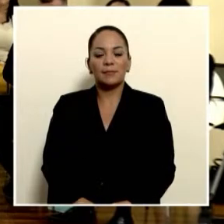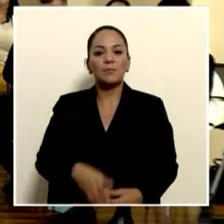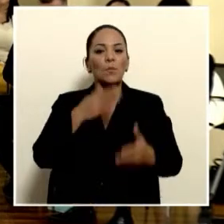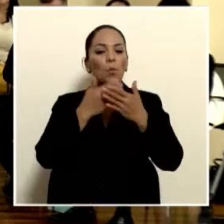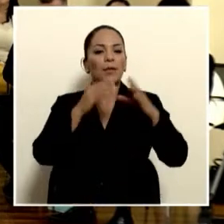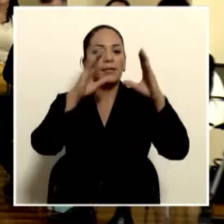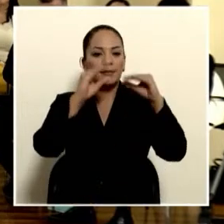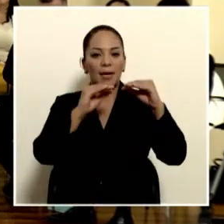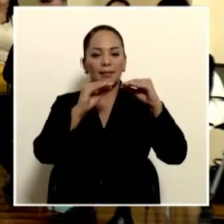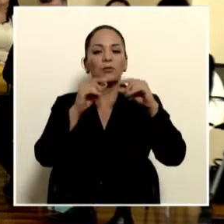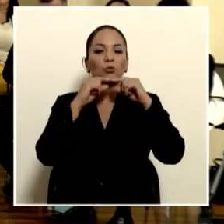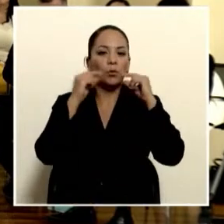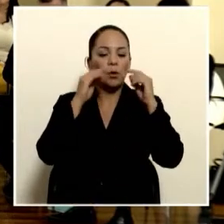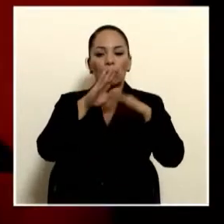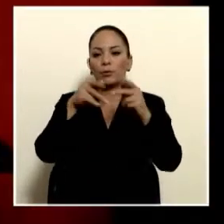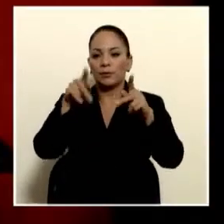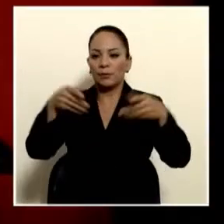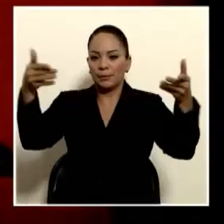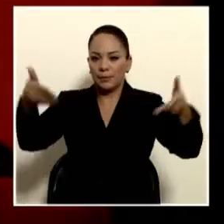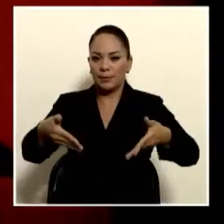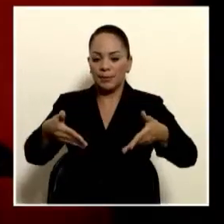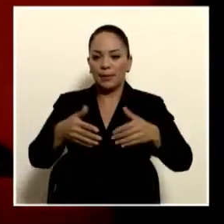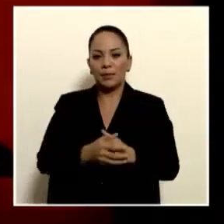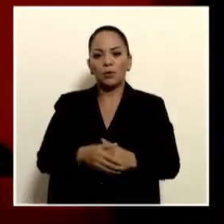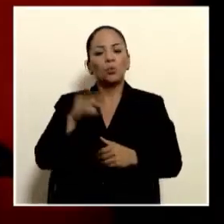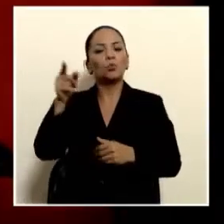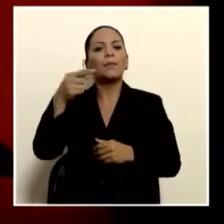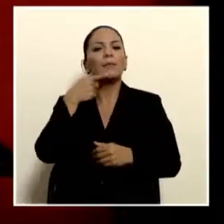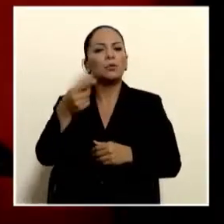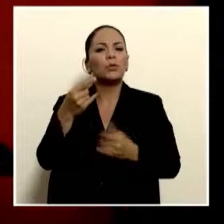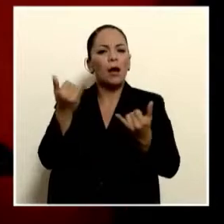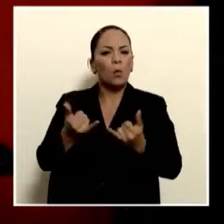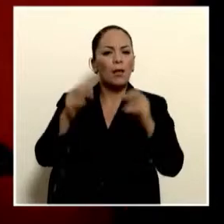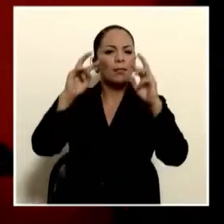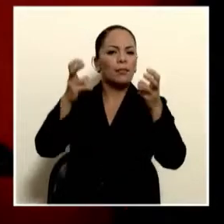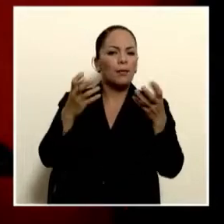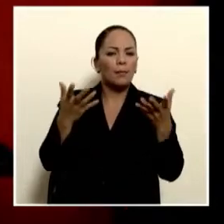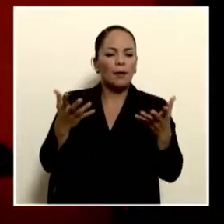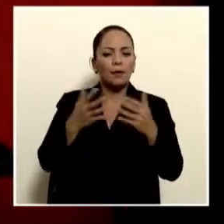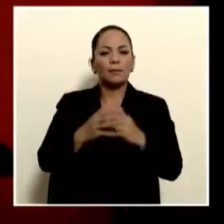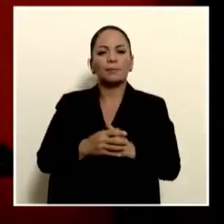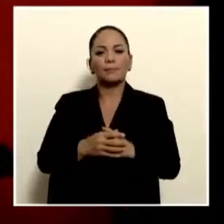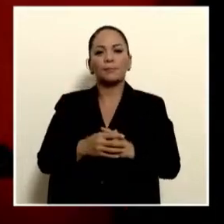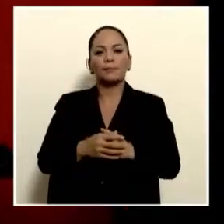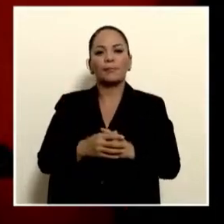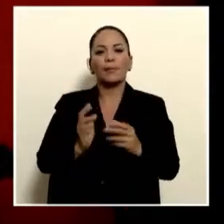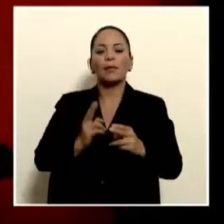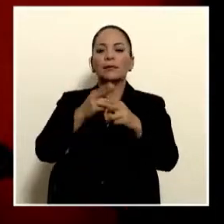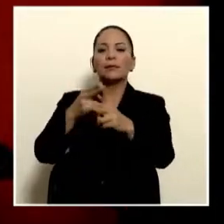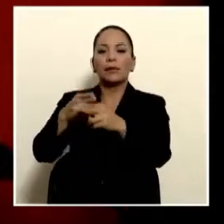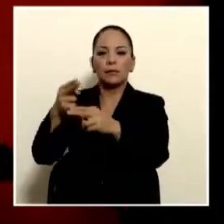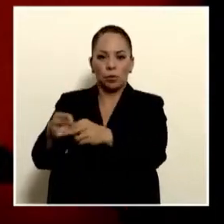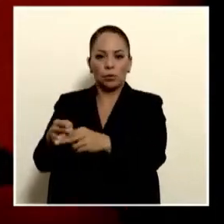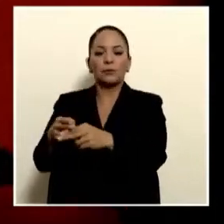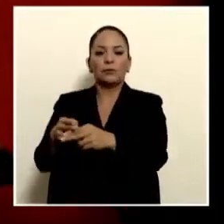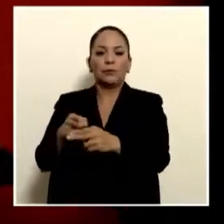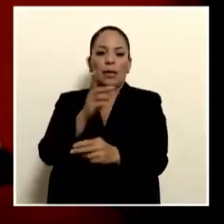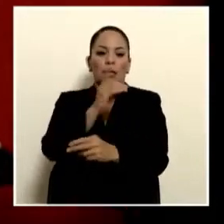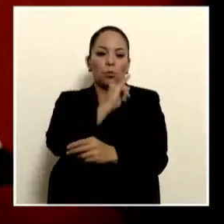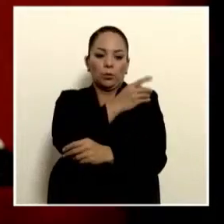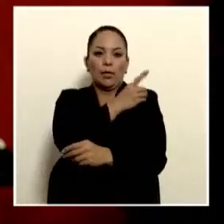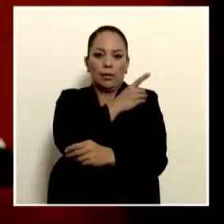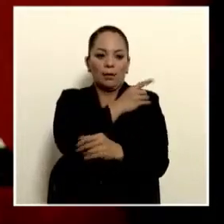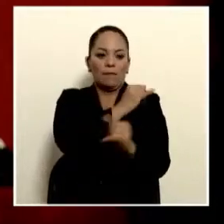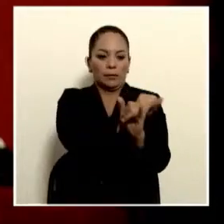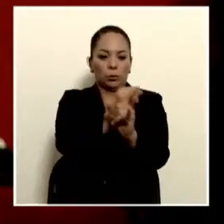Buenas tardes, don Rodrigo, y a todos los presentes. Usted ahora mencionaba con el tema de las designaciones en las directivas de autónomas, el tema